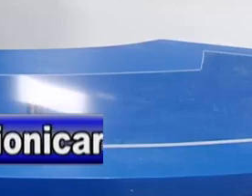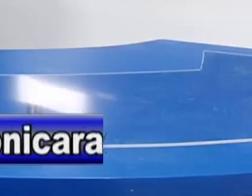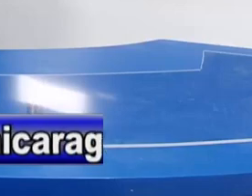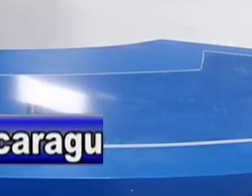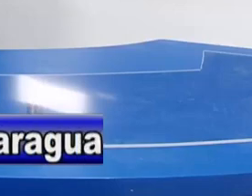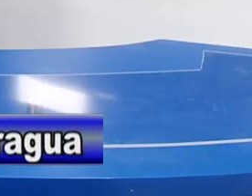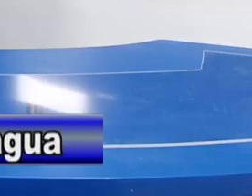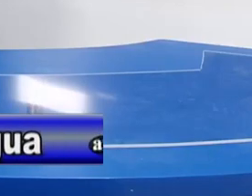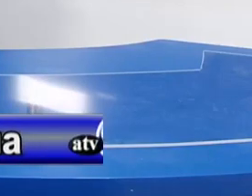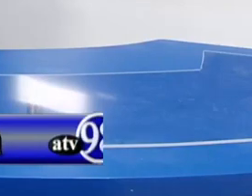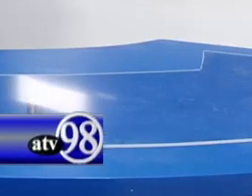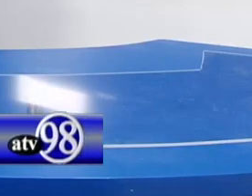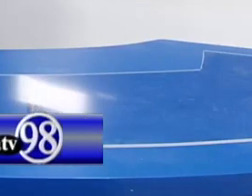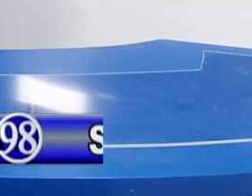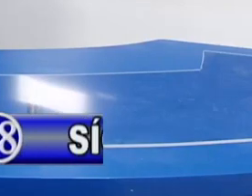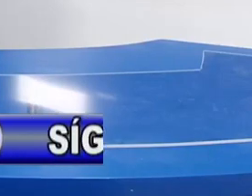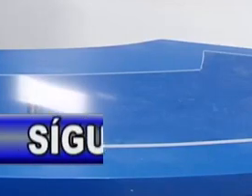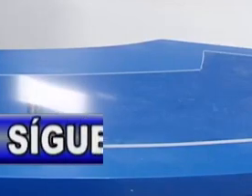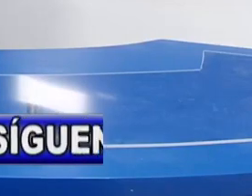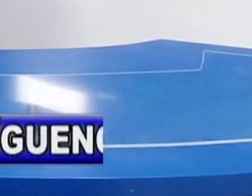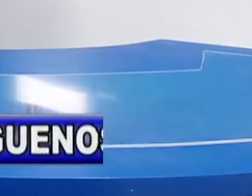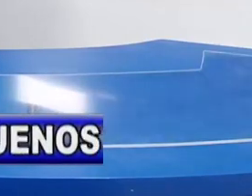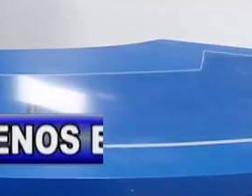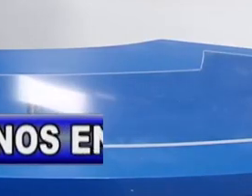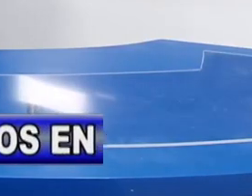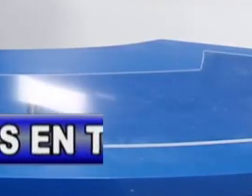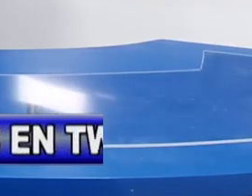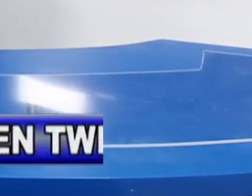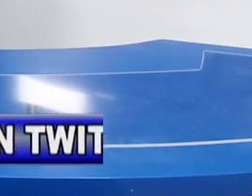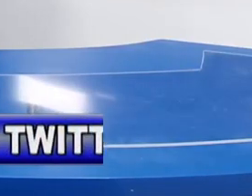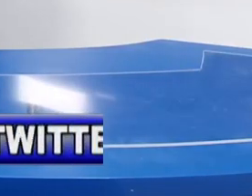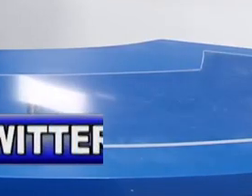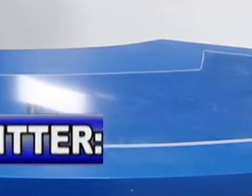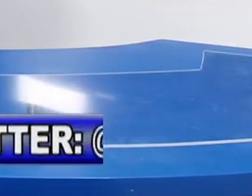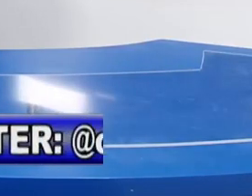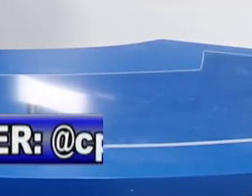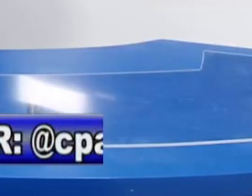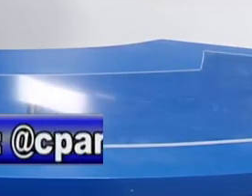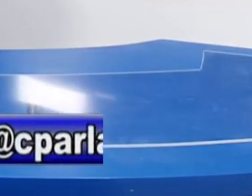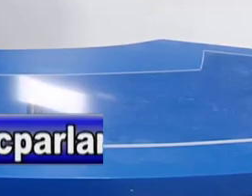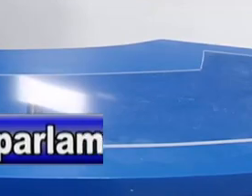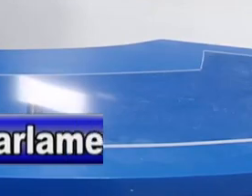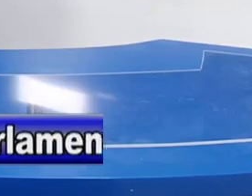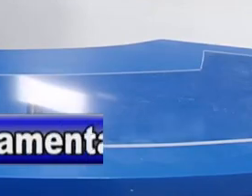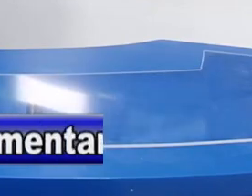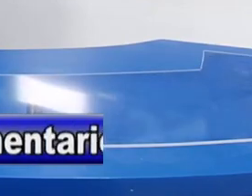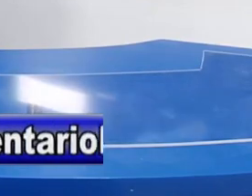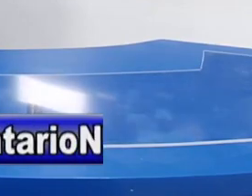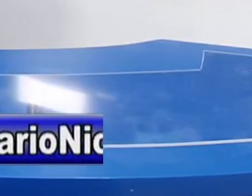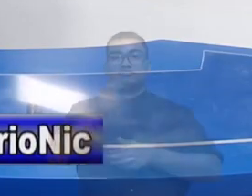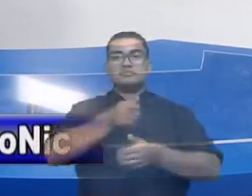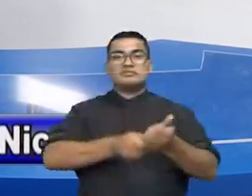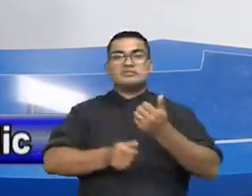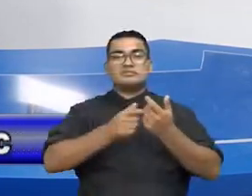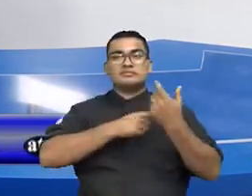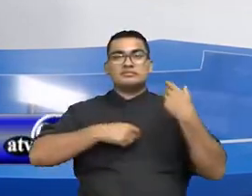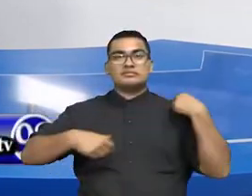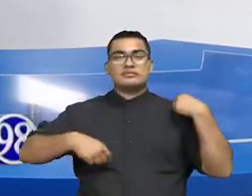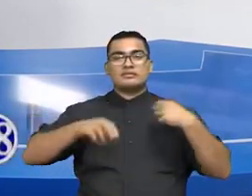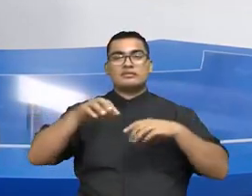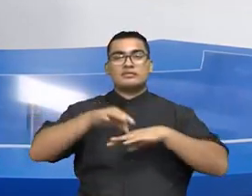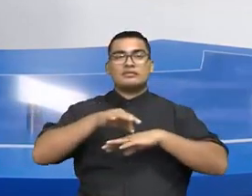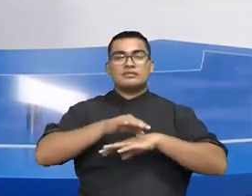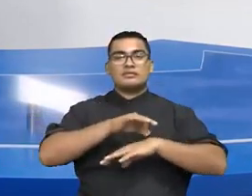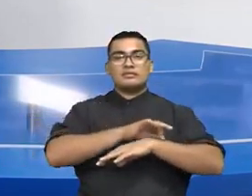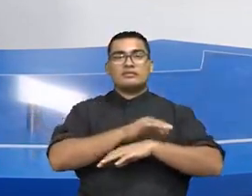Bien, un niño de 9 meses pereció ahogado al caer en un balde con agua. Así lo informó la vicepresidenta de Nicaragua, compañera